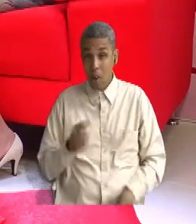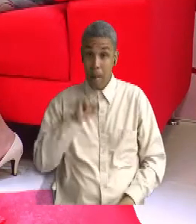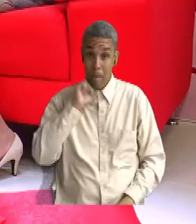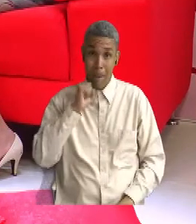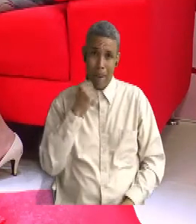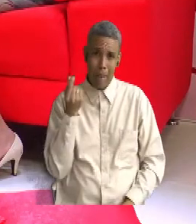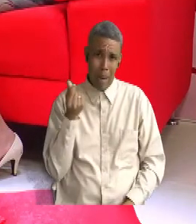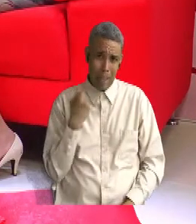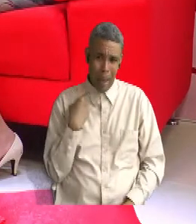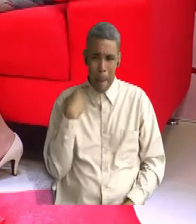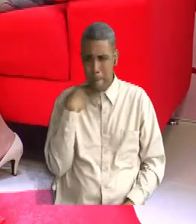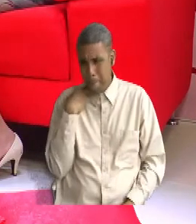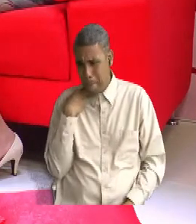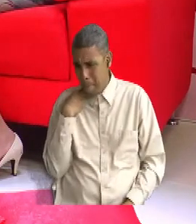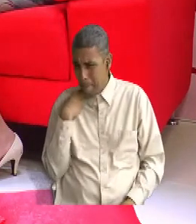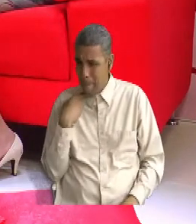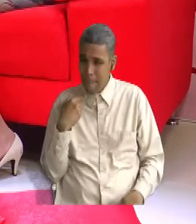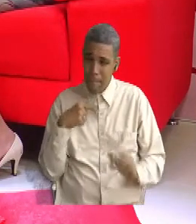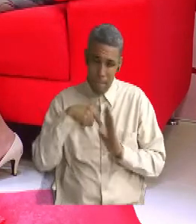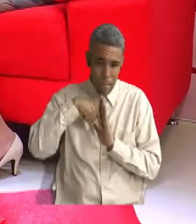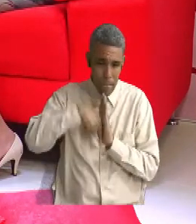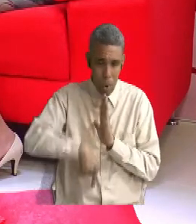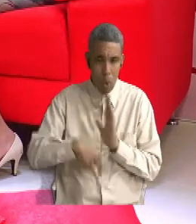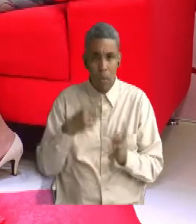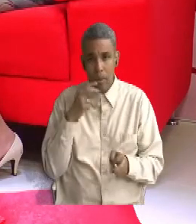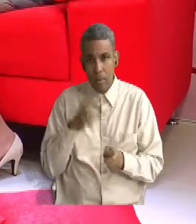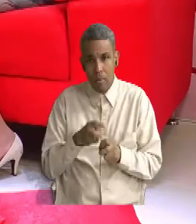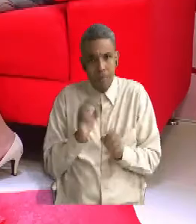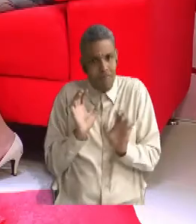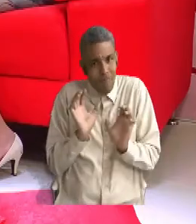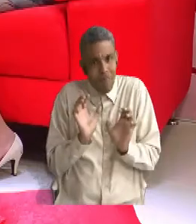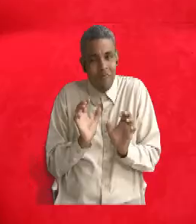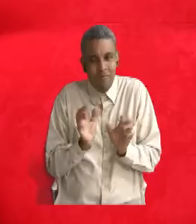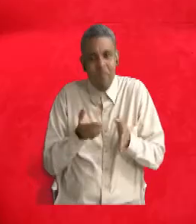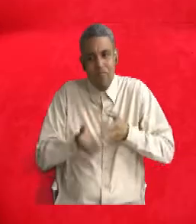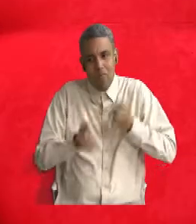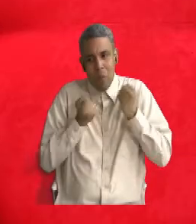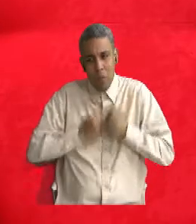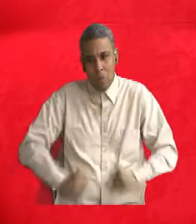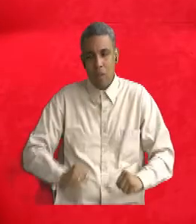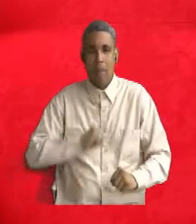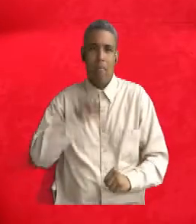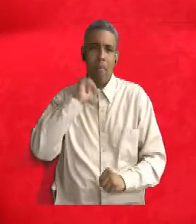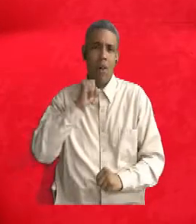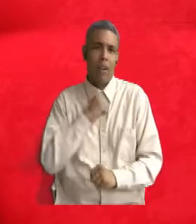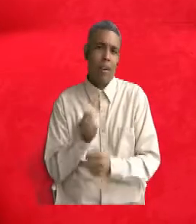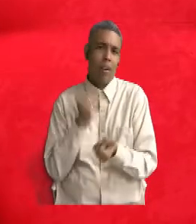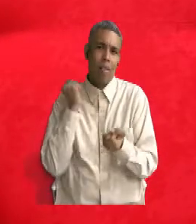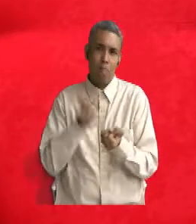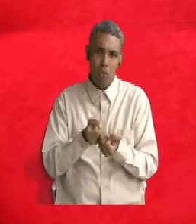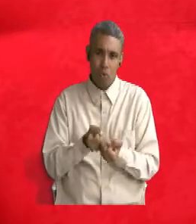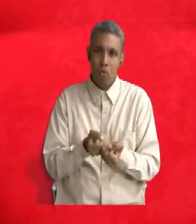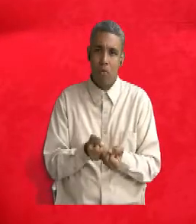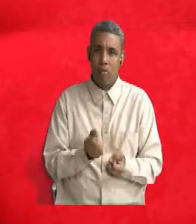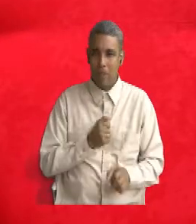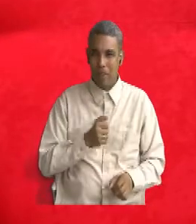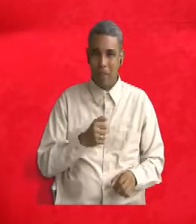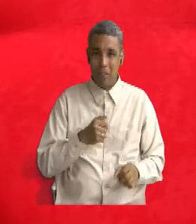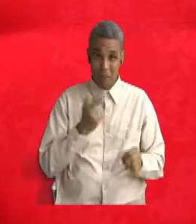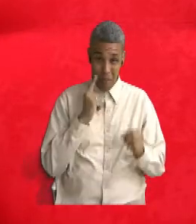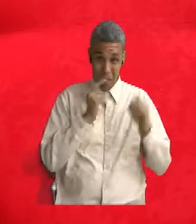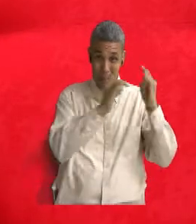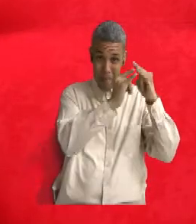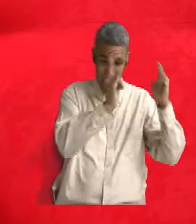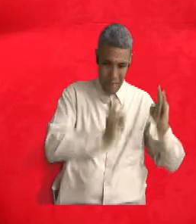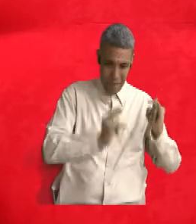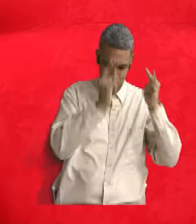que estamos pasando por el momento, hay que apoyar mucho el talento local. Prácticamente todos los que estamos ahí somos barranqueños, somos nacidos y